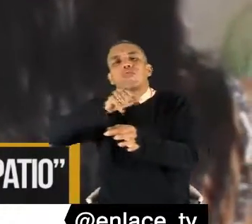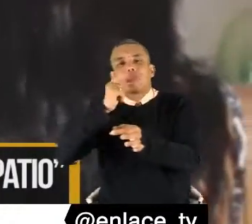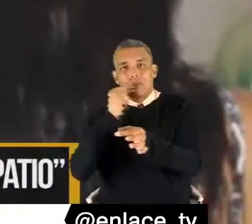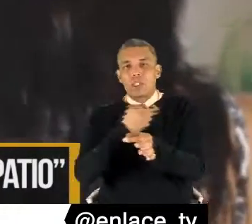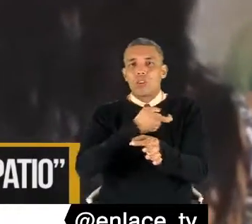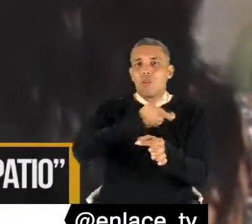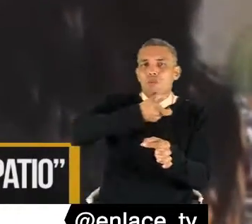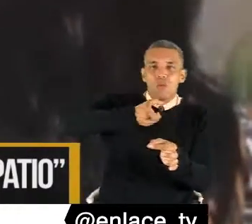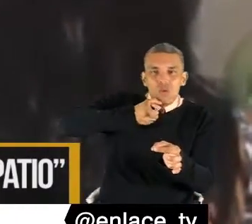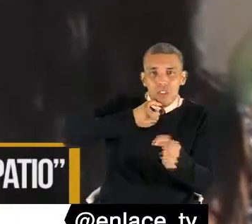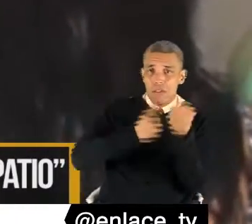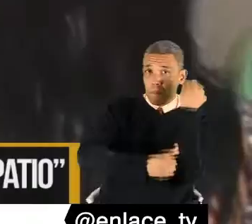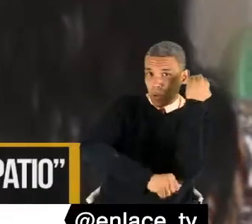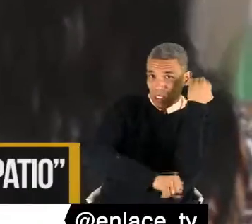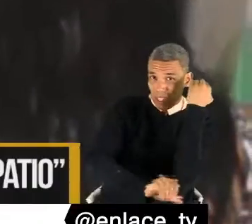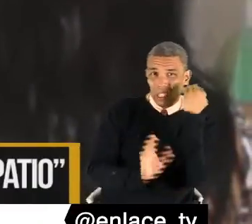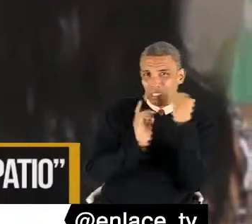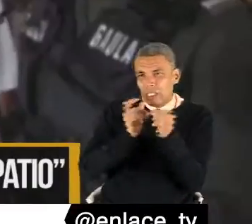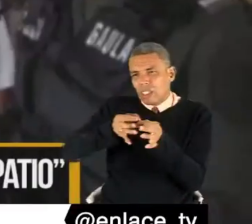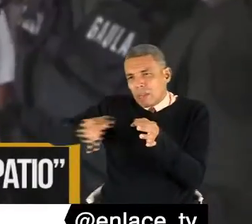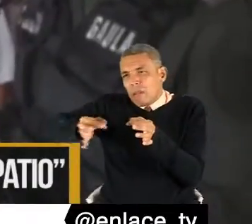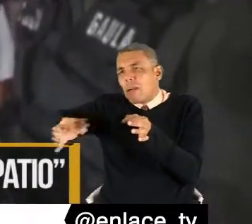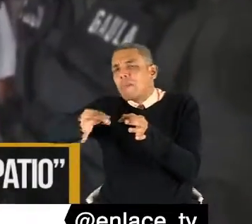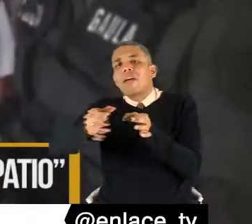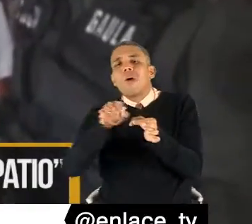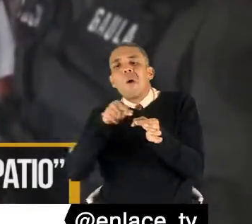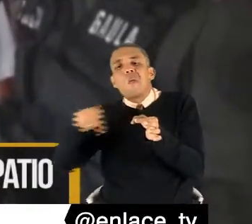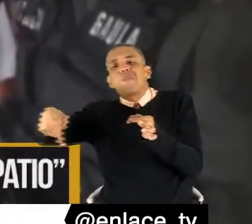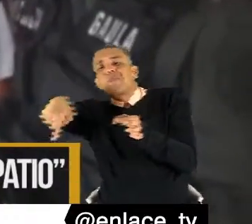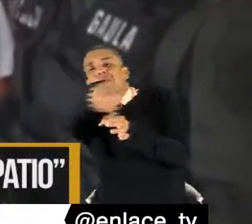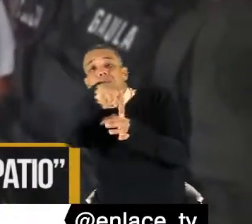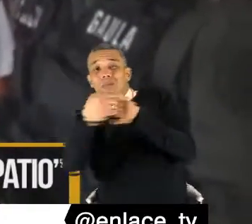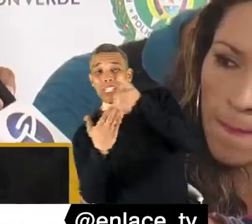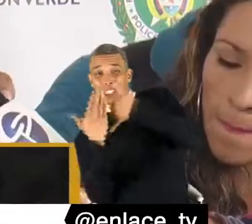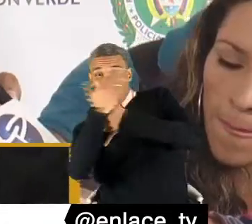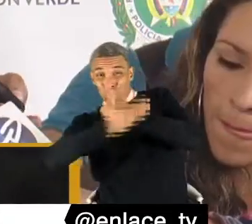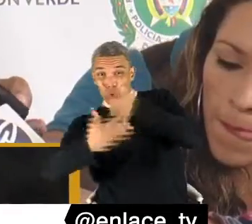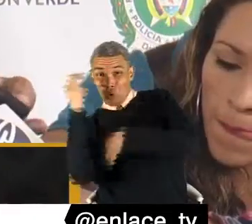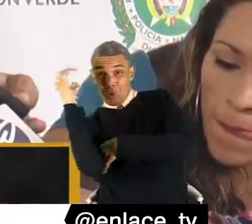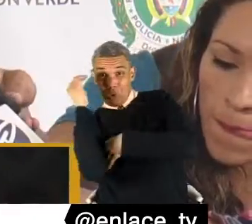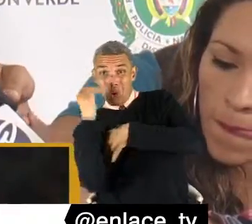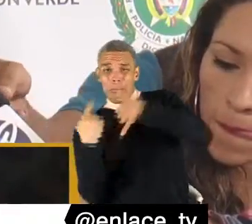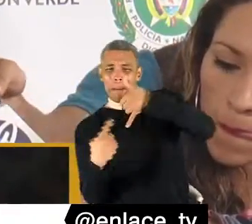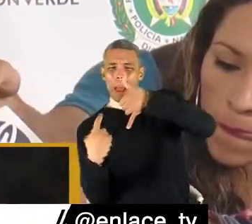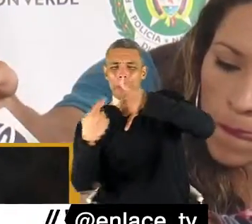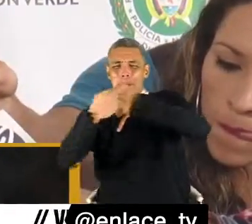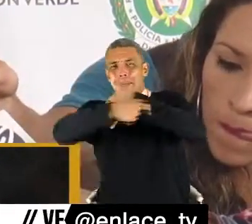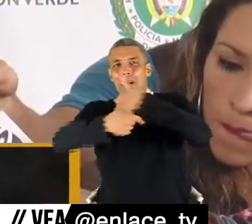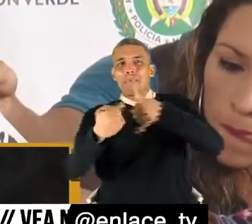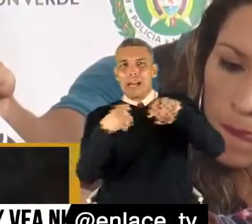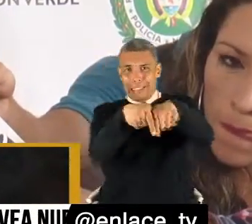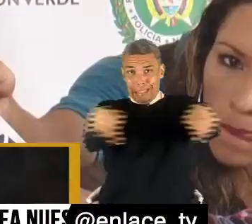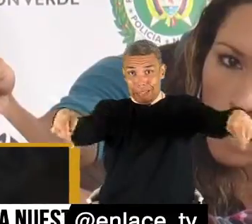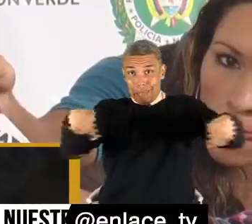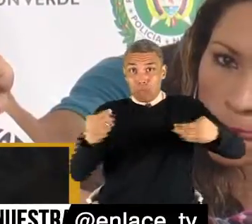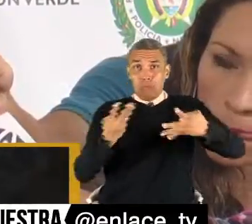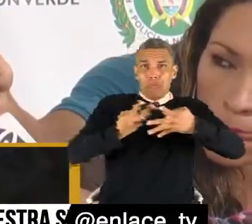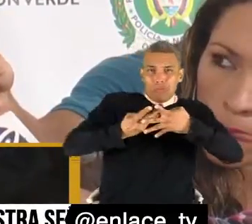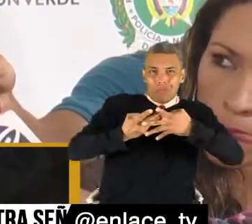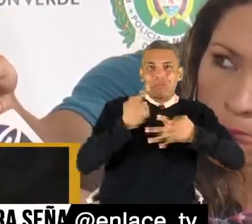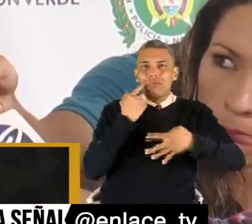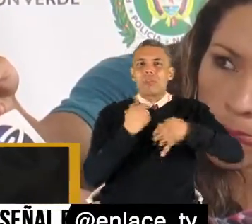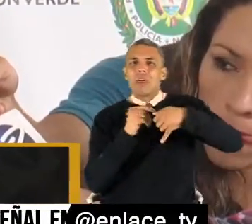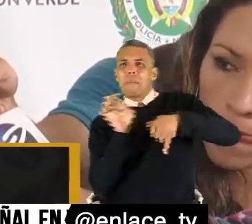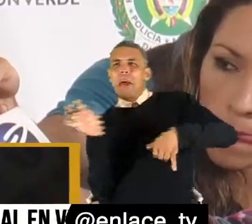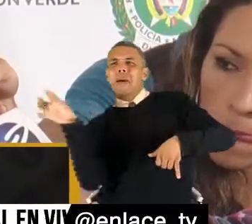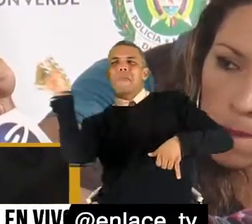Berrío y Puerto Boyacá, desde los diferentes centros carcelarios del país. Específicamente, la investigación resulta por una